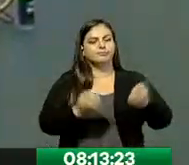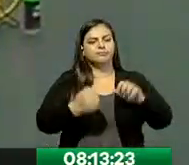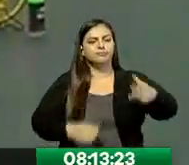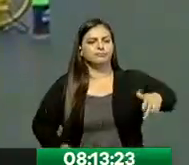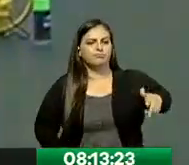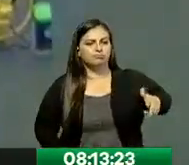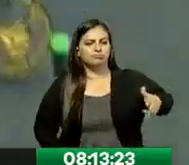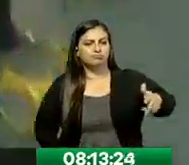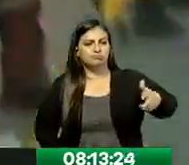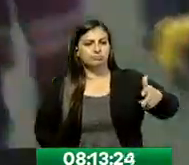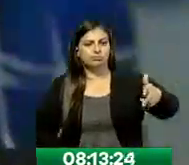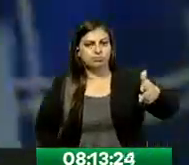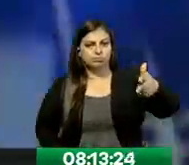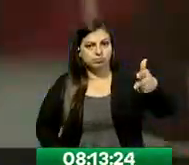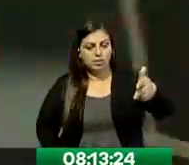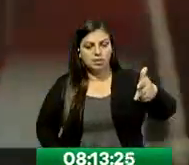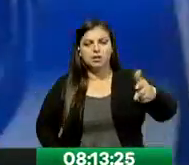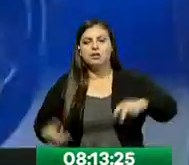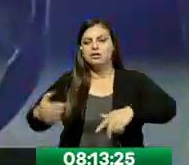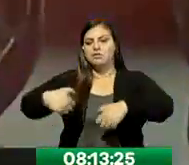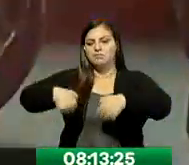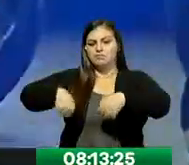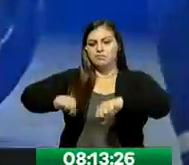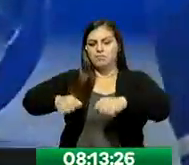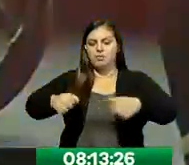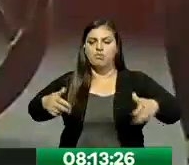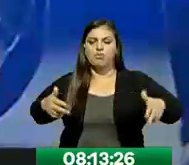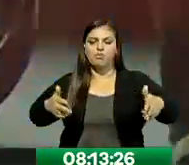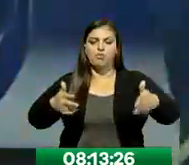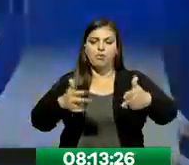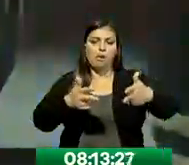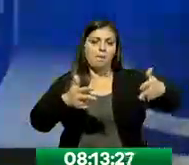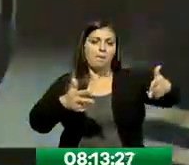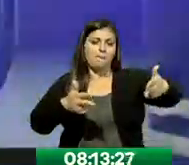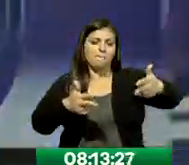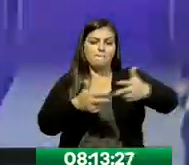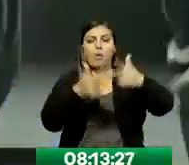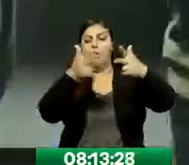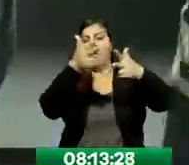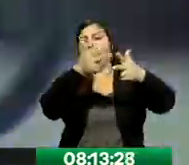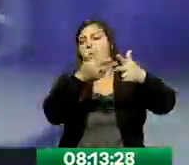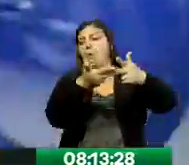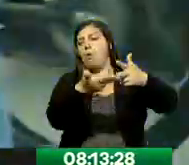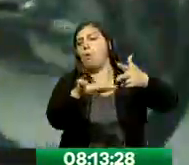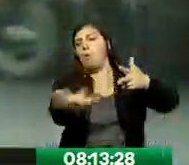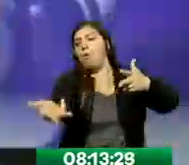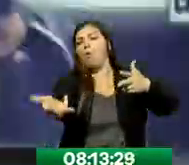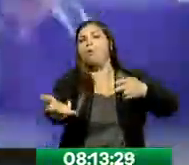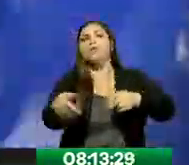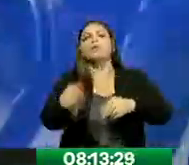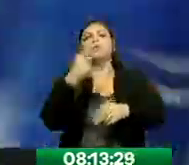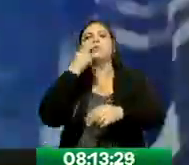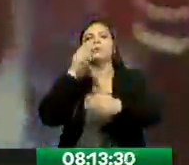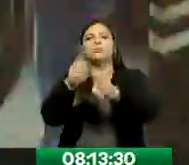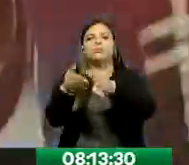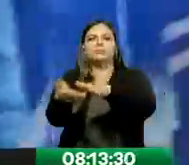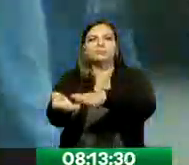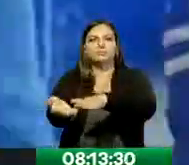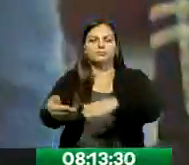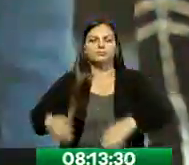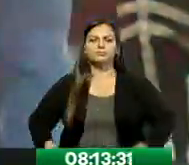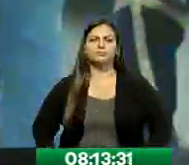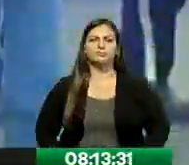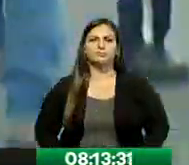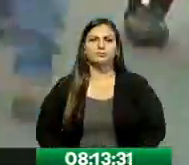impactó su parte anterior y lo arrastró a unos 25 a 30 metros. ¿Qué se sabe del vehículo que chocó